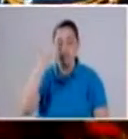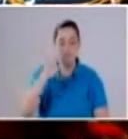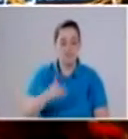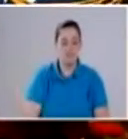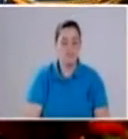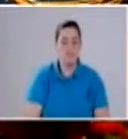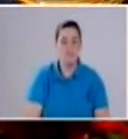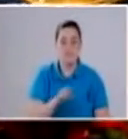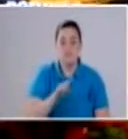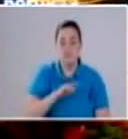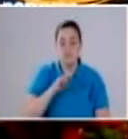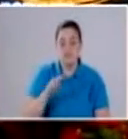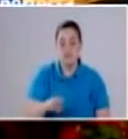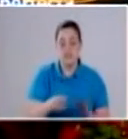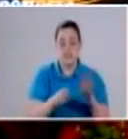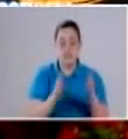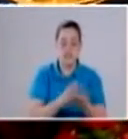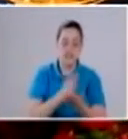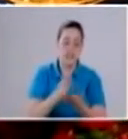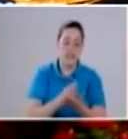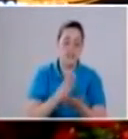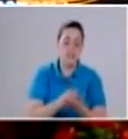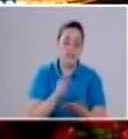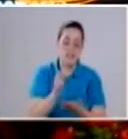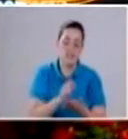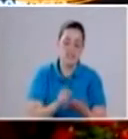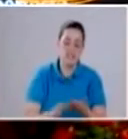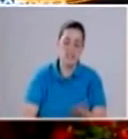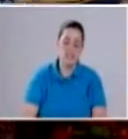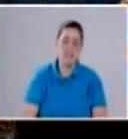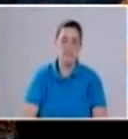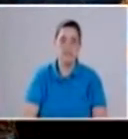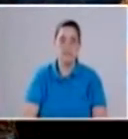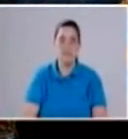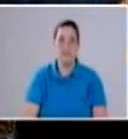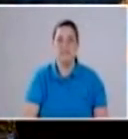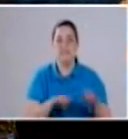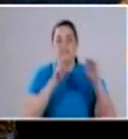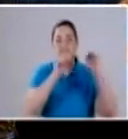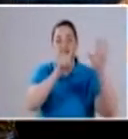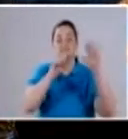Y ahí está la Biblia escrita, 66 libros, hermano, para que se dé gusto, hermano.